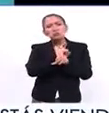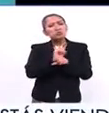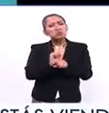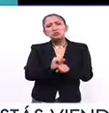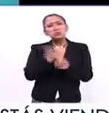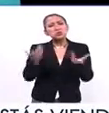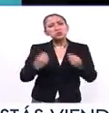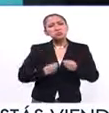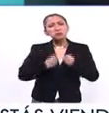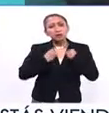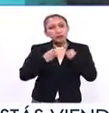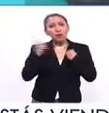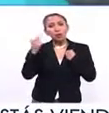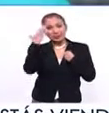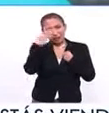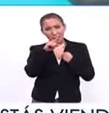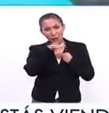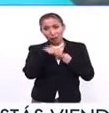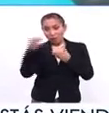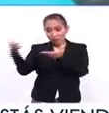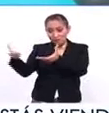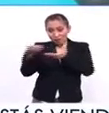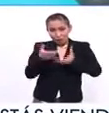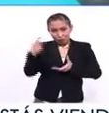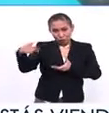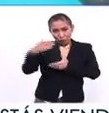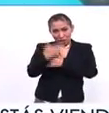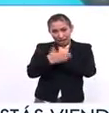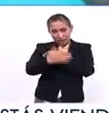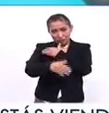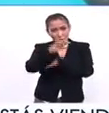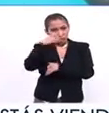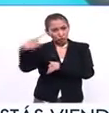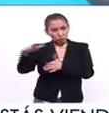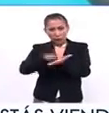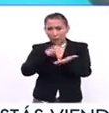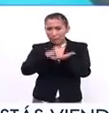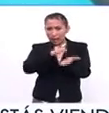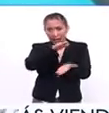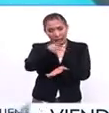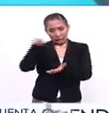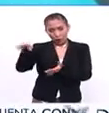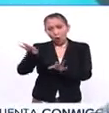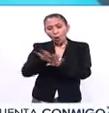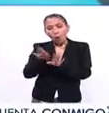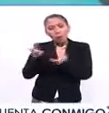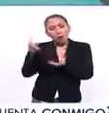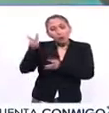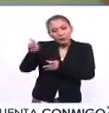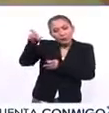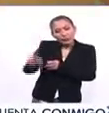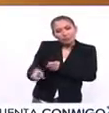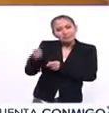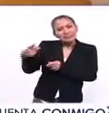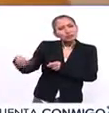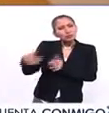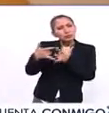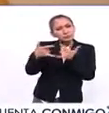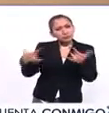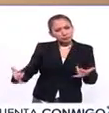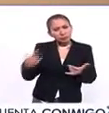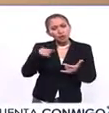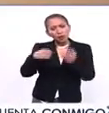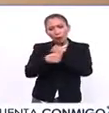esencial. Cuando supimos que íbamos a recibir el archivo, además de todos los documentos que son lo que le da como la verdadera luz histórica,